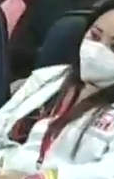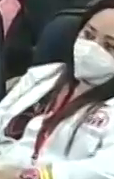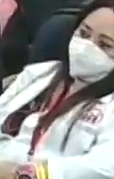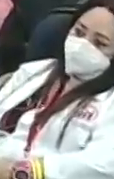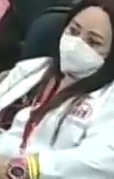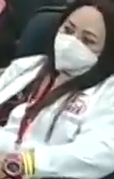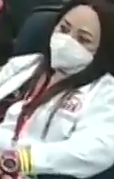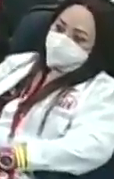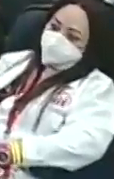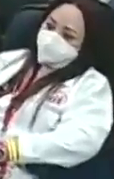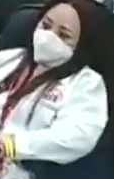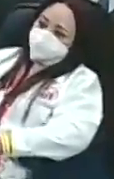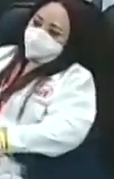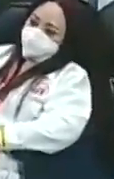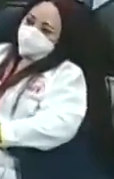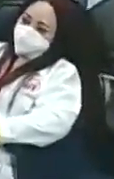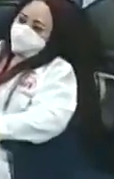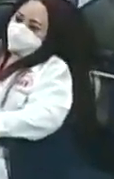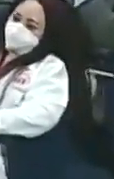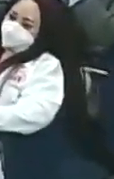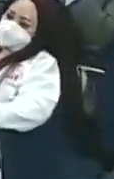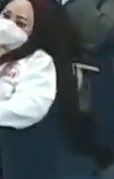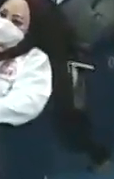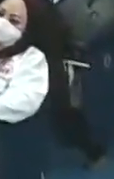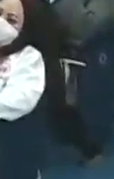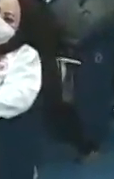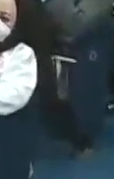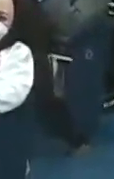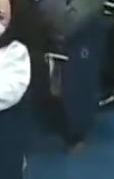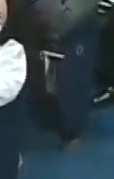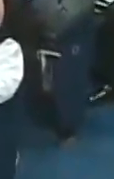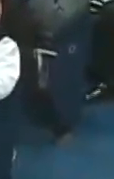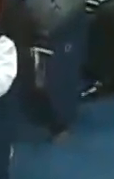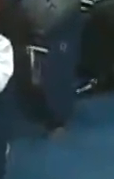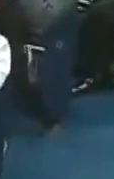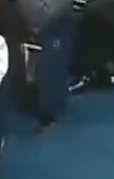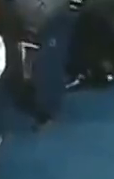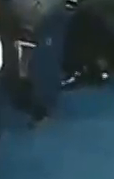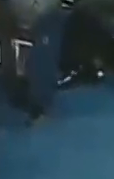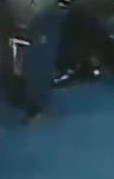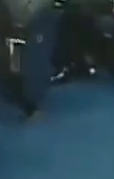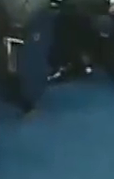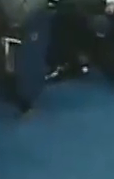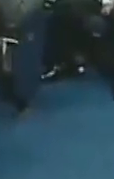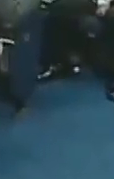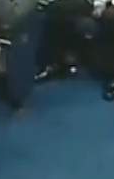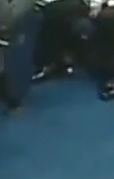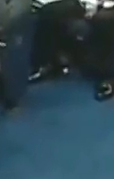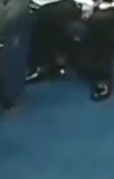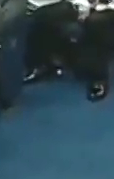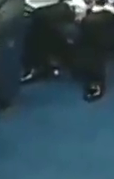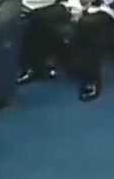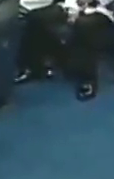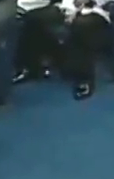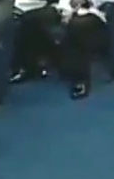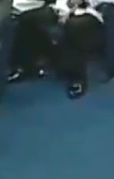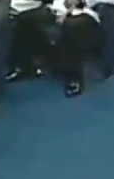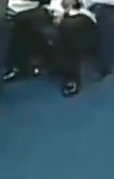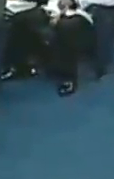para que Venezuela avance en la construcción de su estado social, de su estado de derechos.